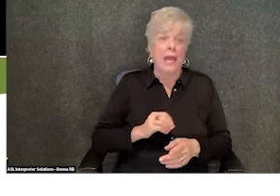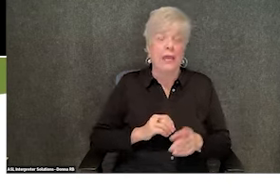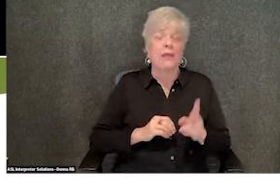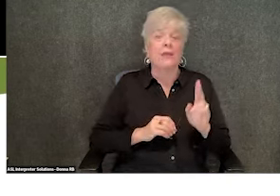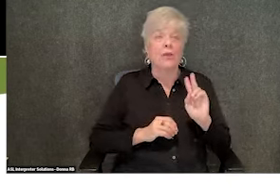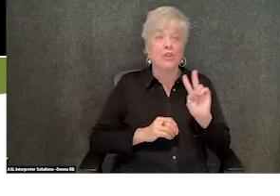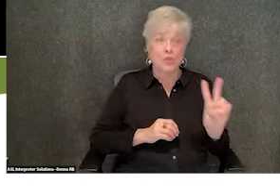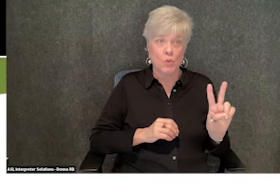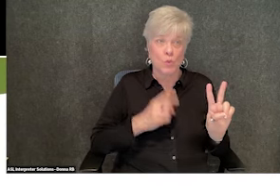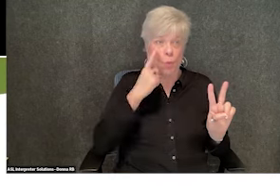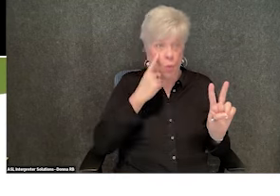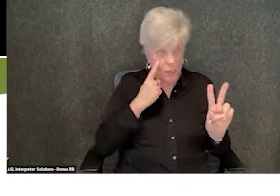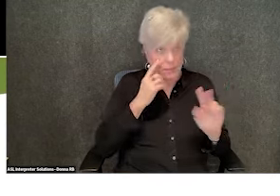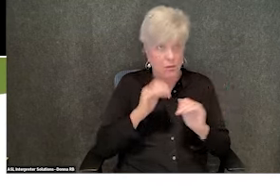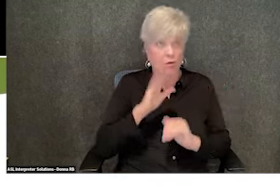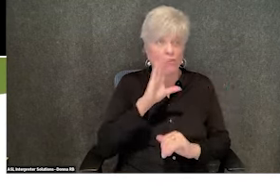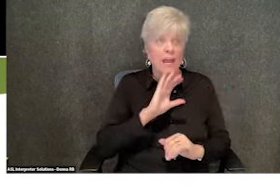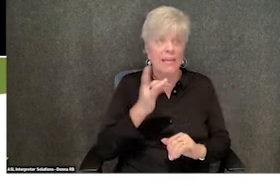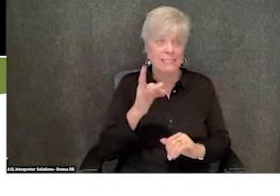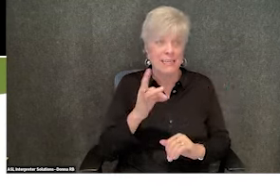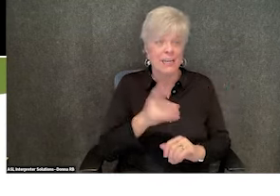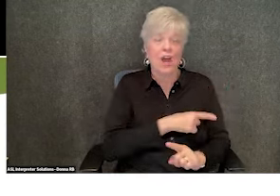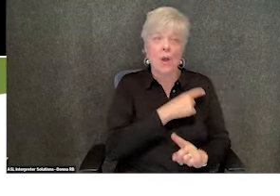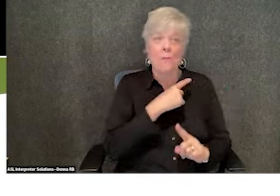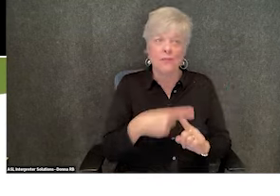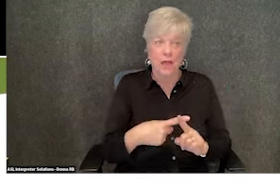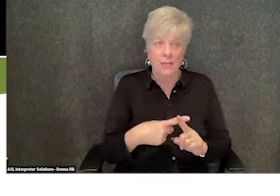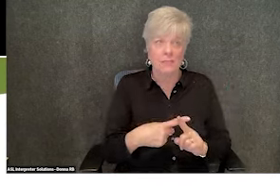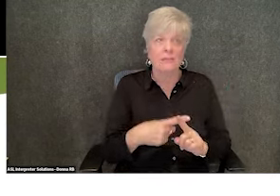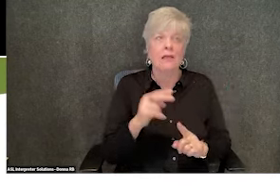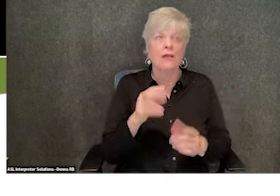que sea legal. O sea, la persona